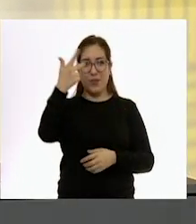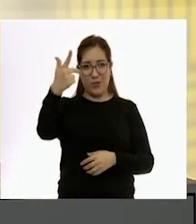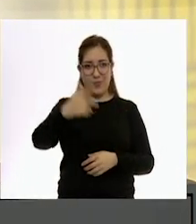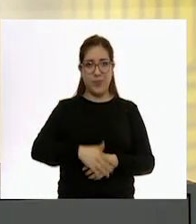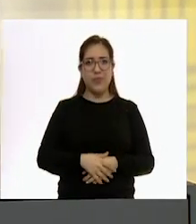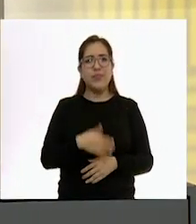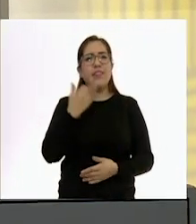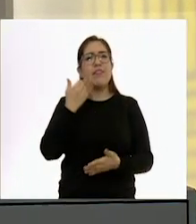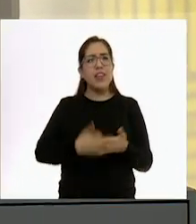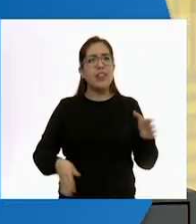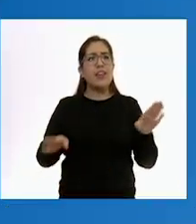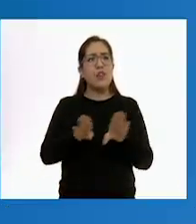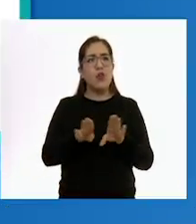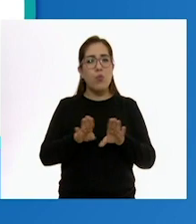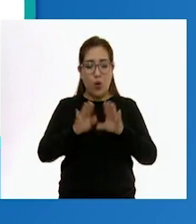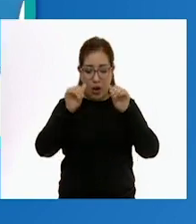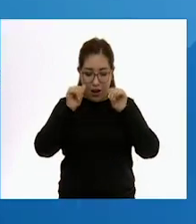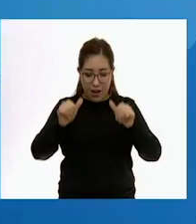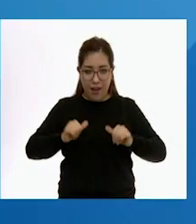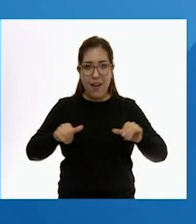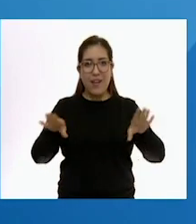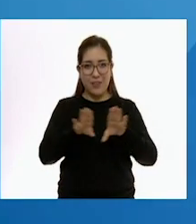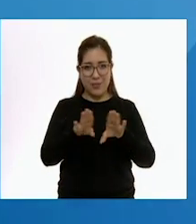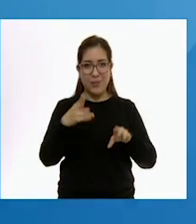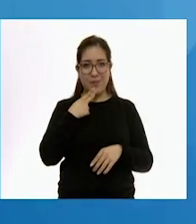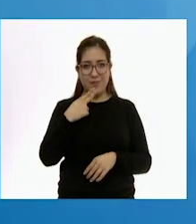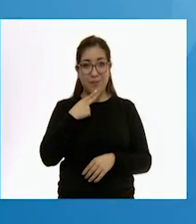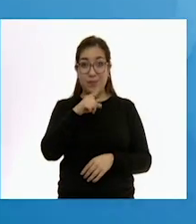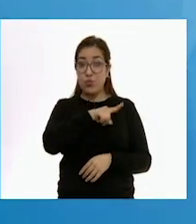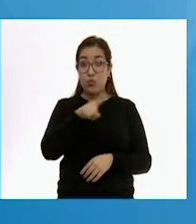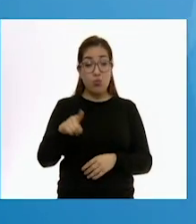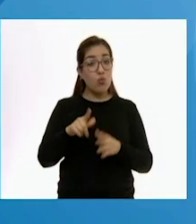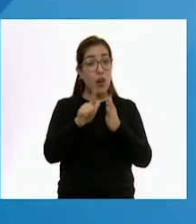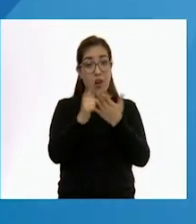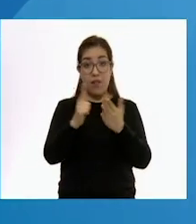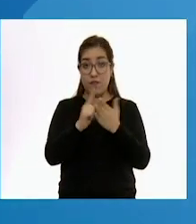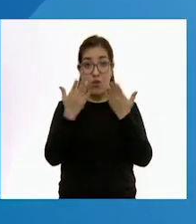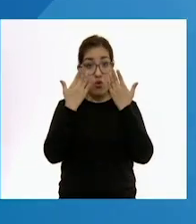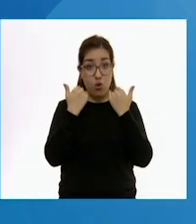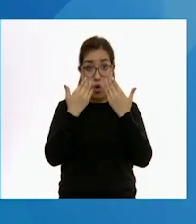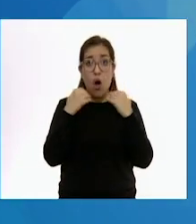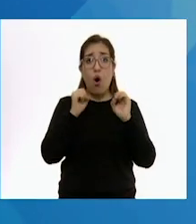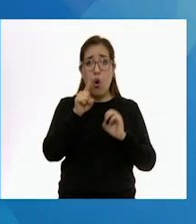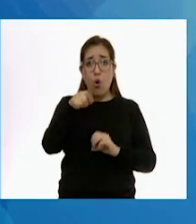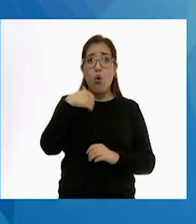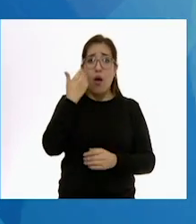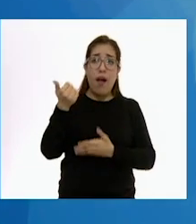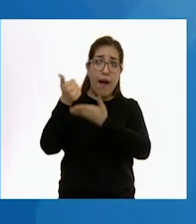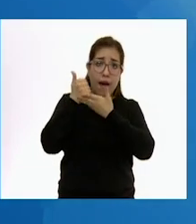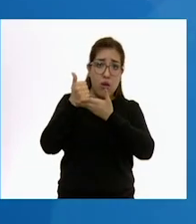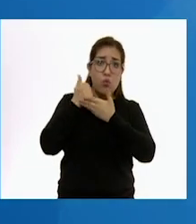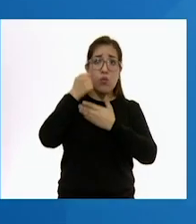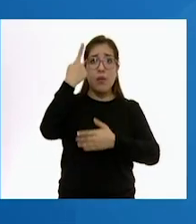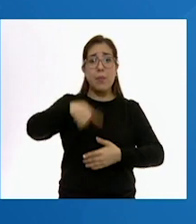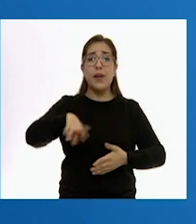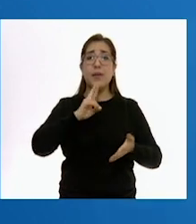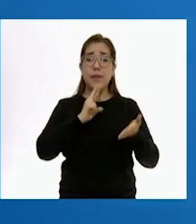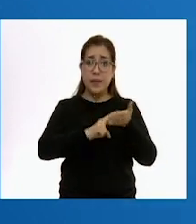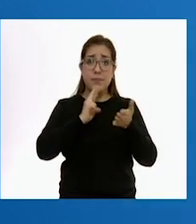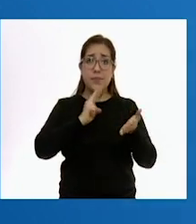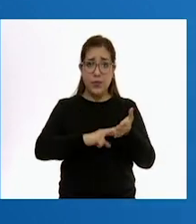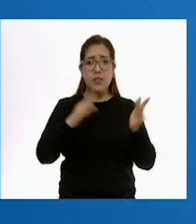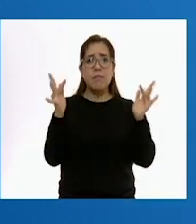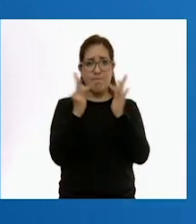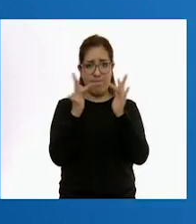Solo hace falta saber usarlas. Si no tienes el libro de texto o necesitas ayuda para resolver las preguntas, contáctanos.